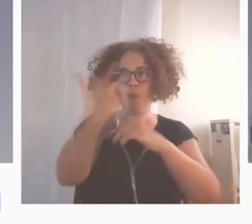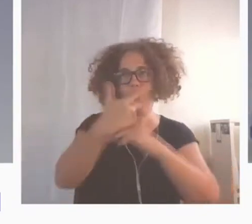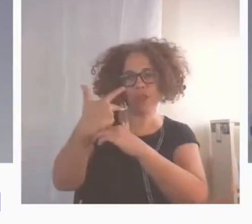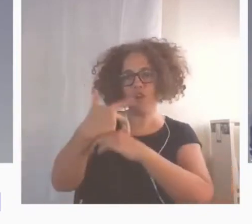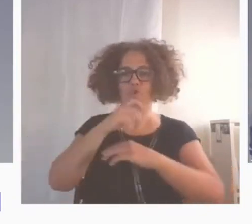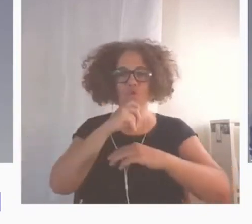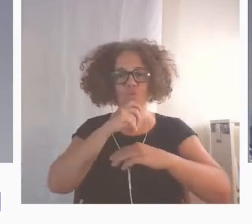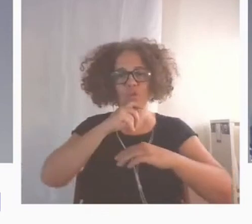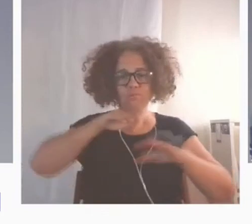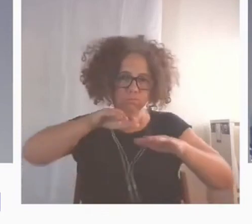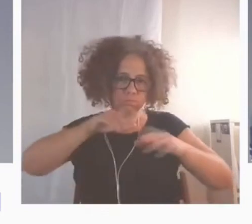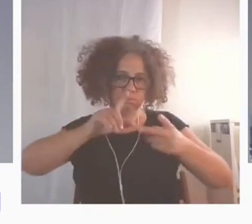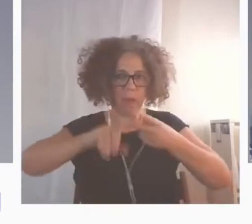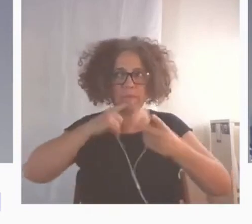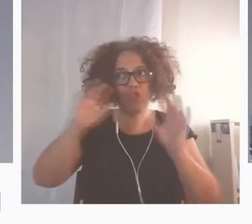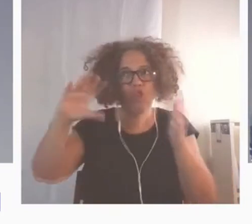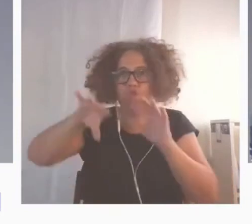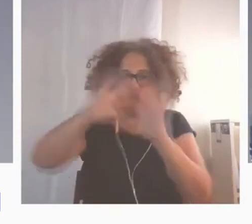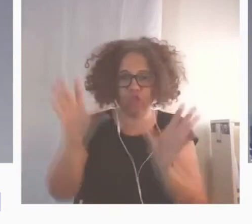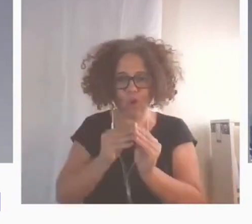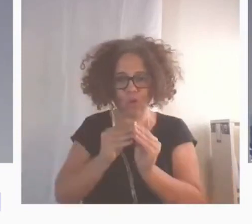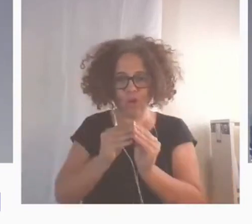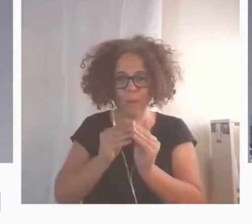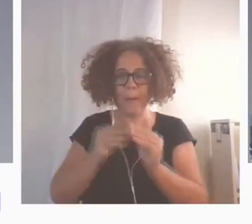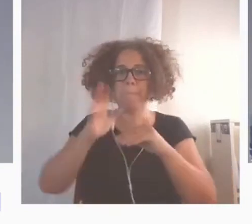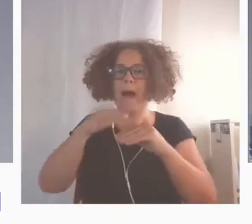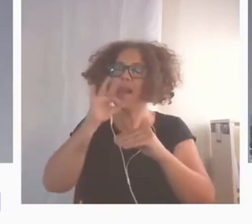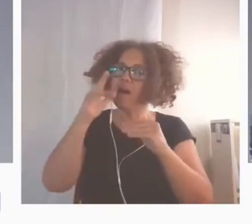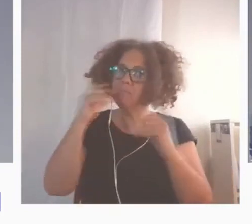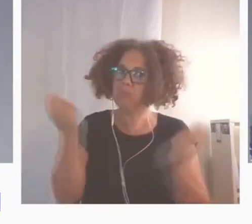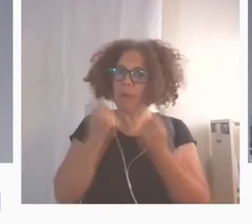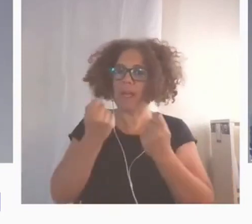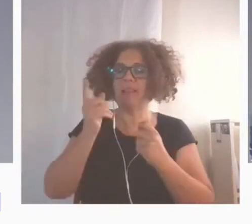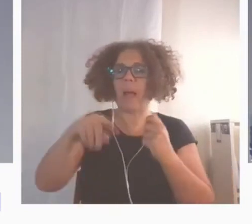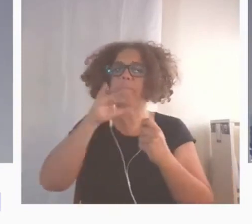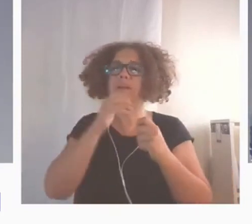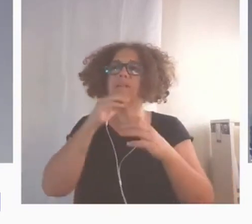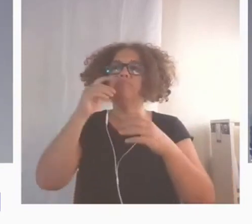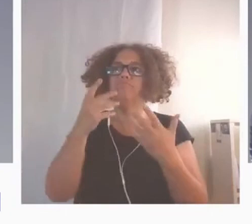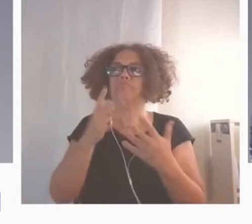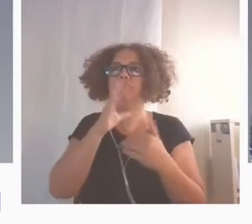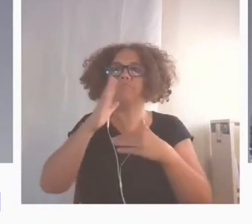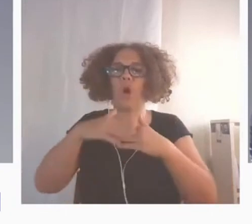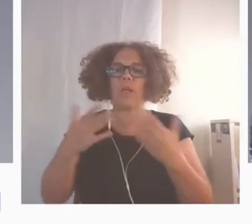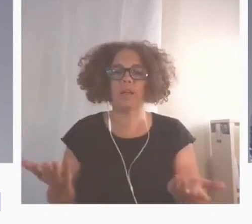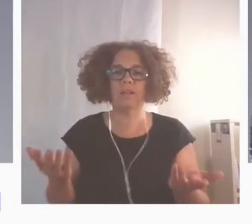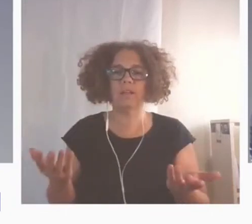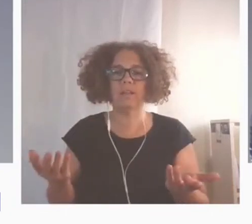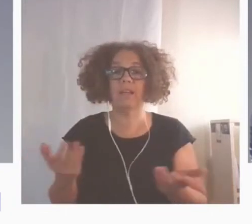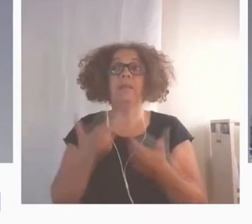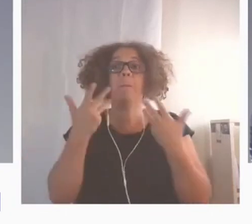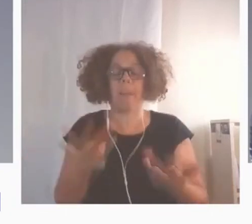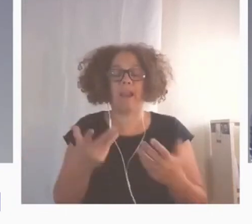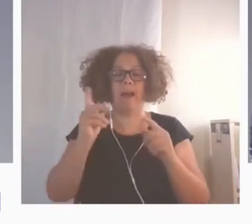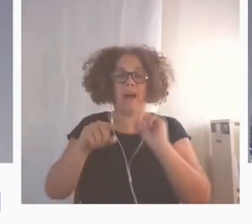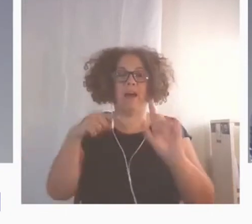su LP, su música, cómo la publicar en todas esas plataformas sociales, y dando contacto